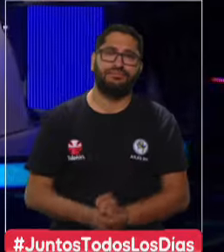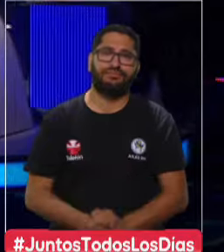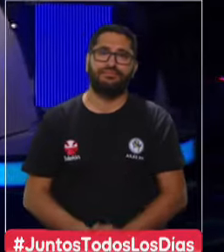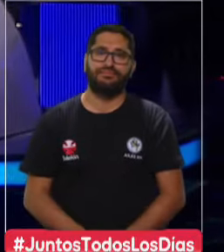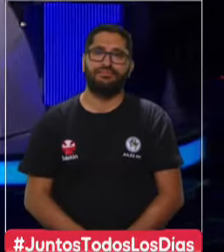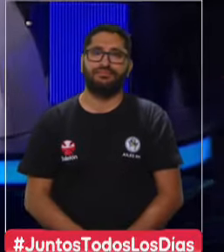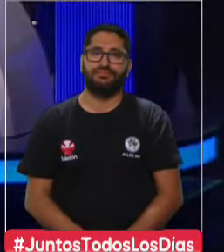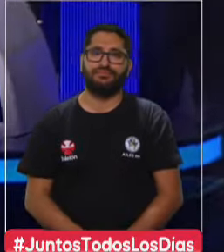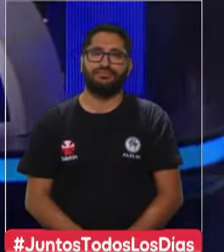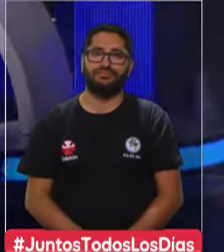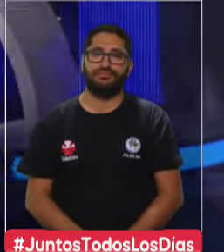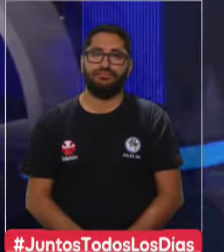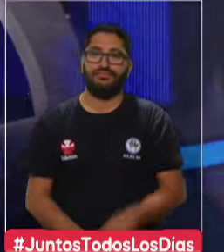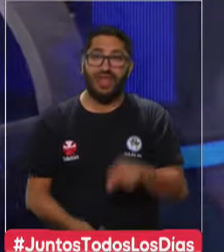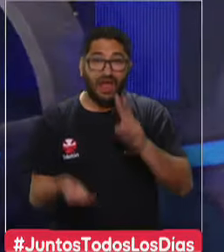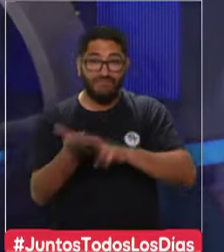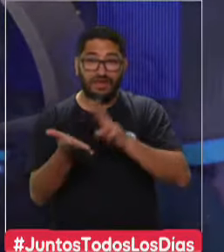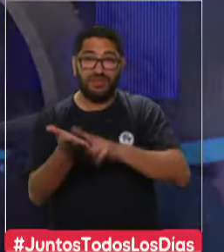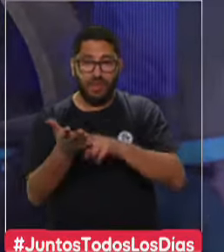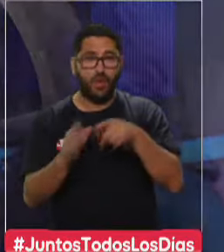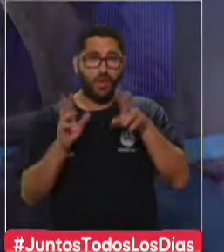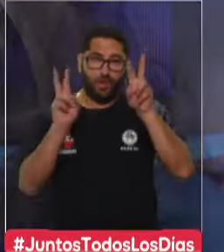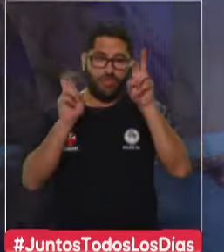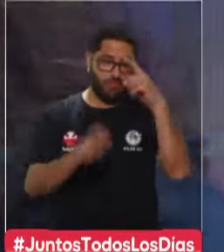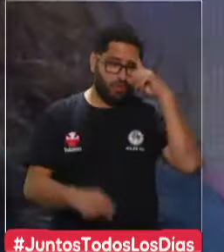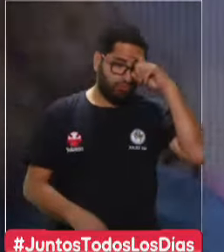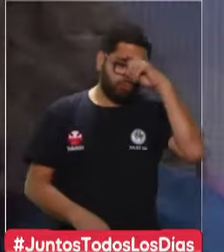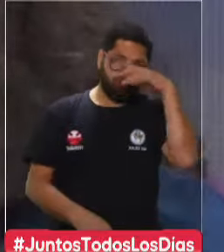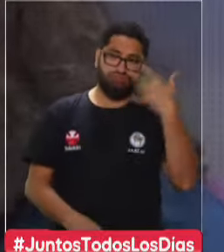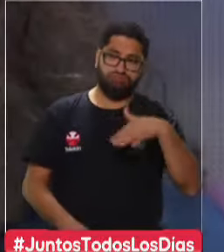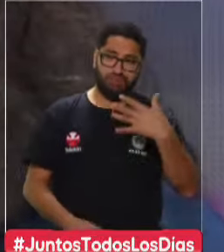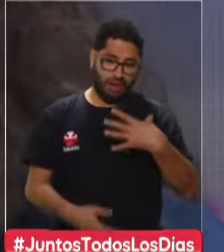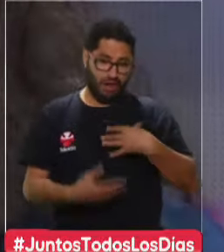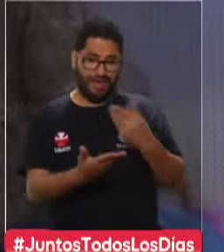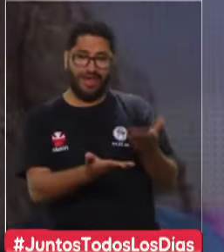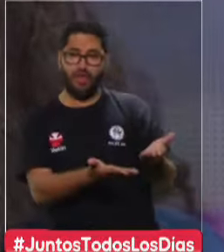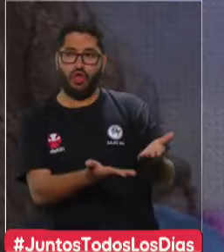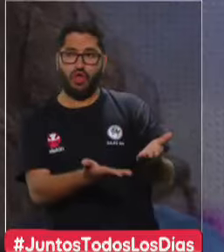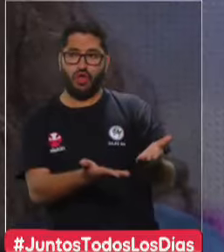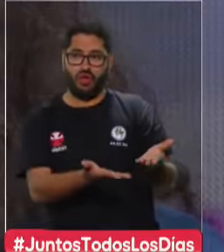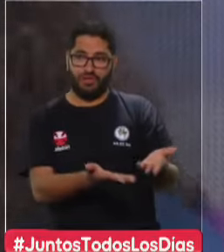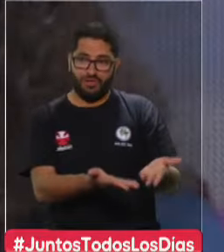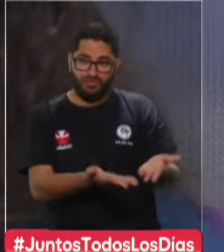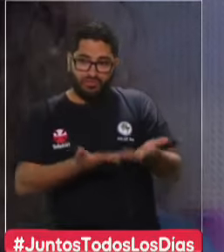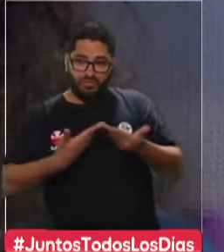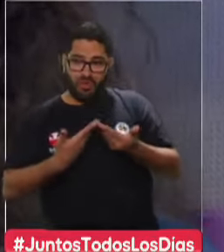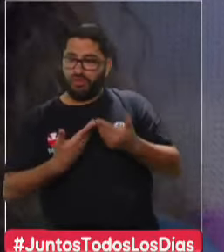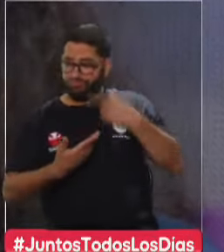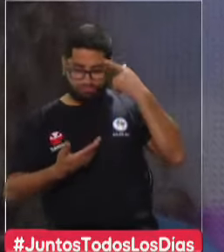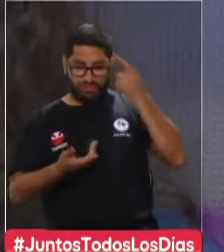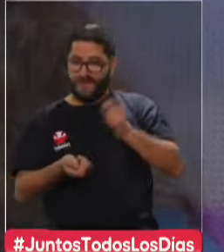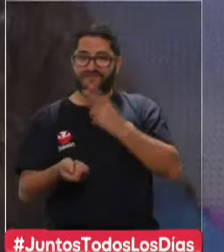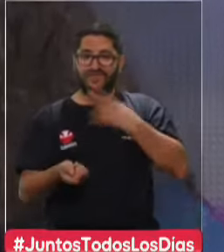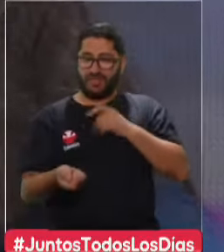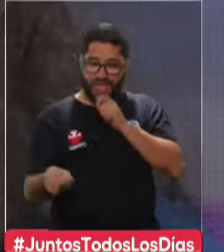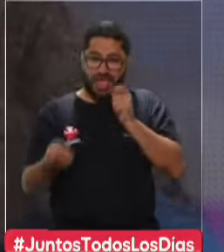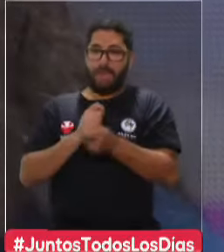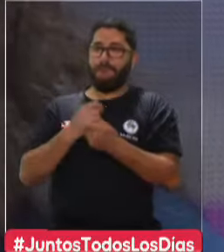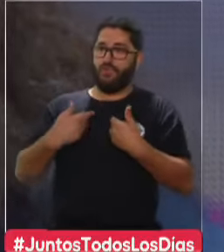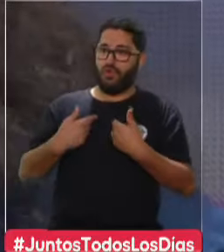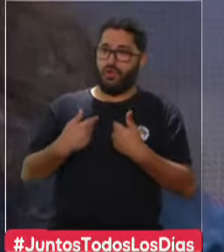que Joaquín, yo siempre he dicho, Joaquín a mí me llegó a cambiar la vida. Yo siempre le he dicho, la gente lo